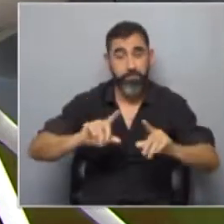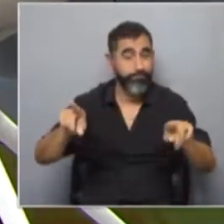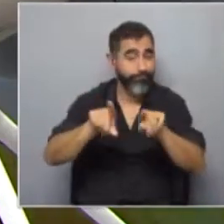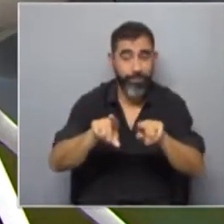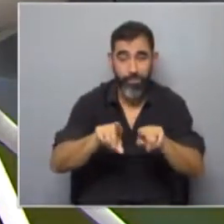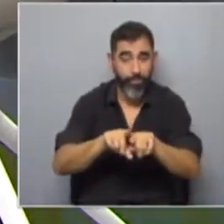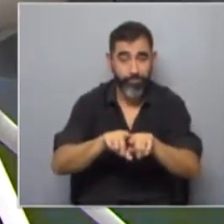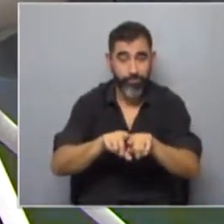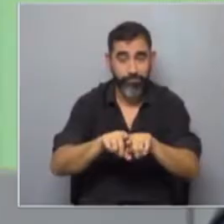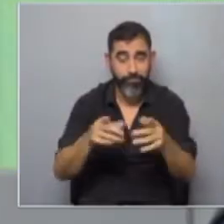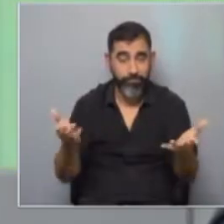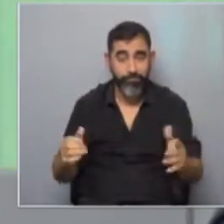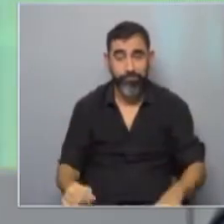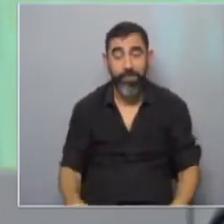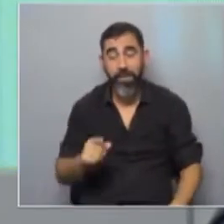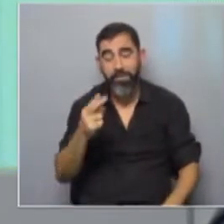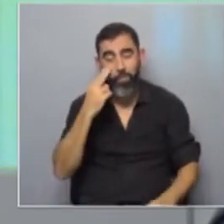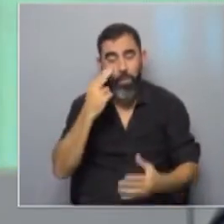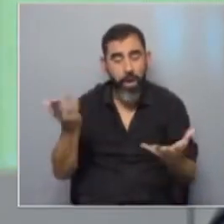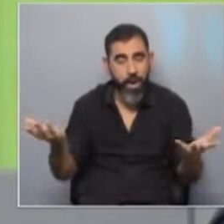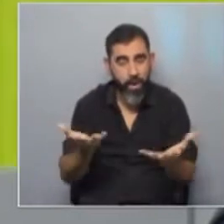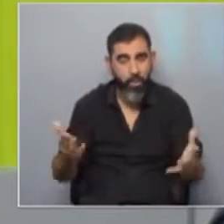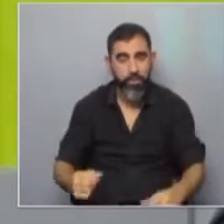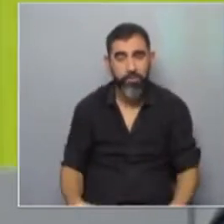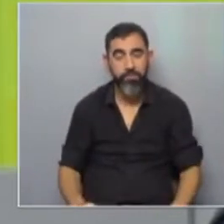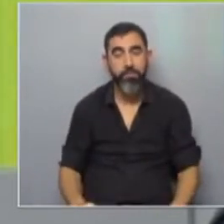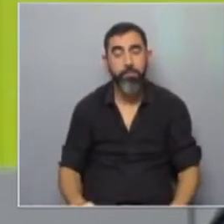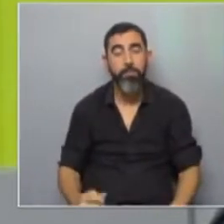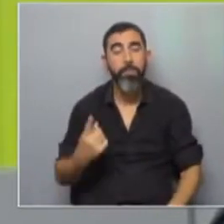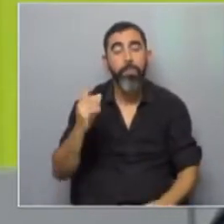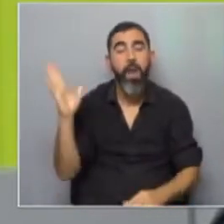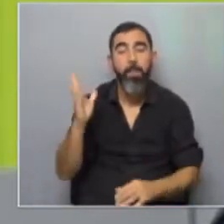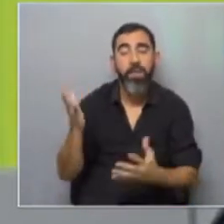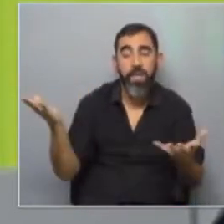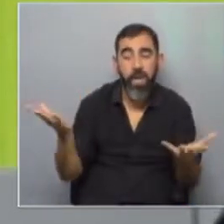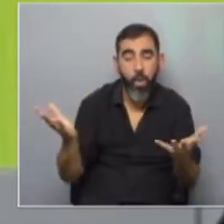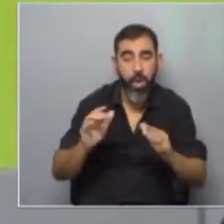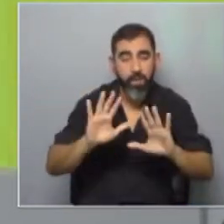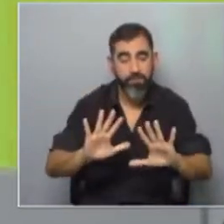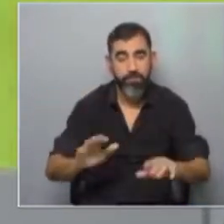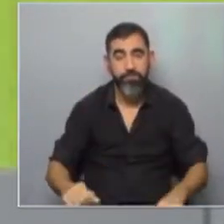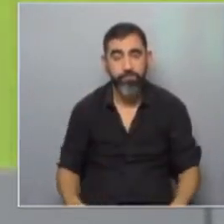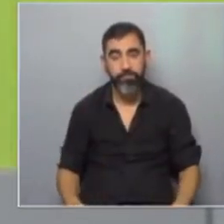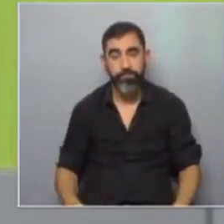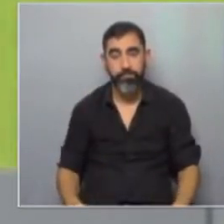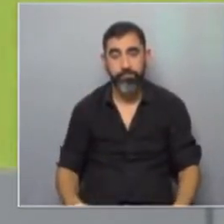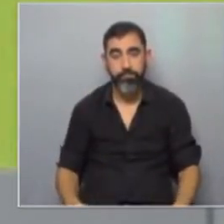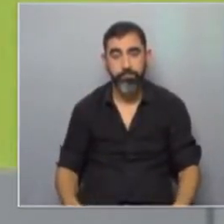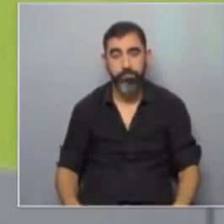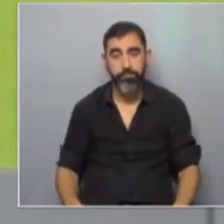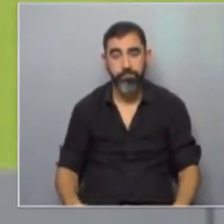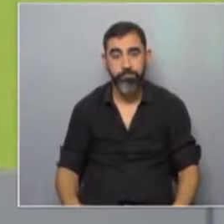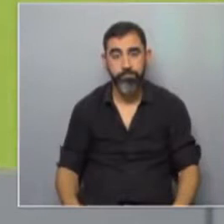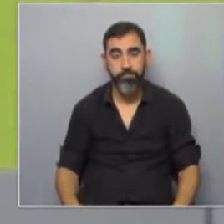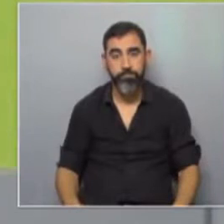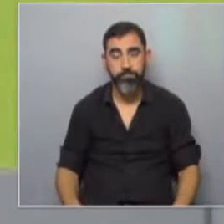gente que... A ver, hay como la idea de que, ay, qué lindo, tengo un terreno en Garzón, me voy a hacer una casa. Pero si